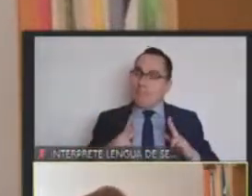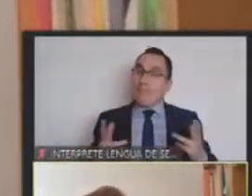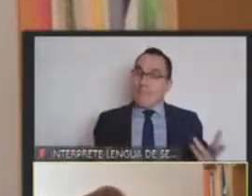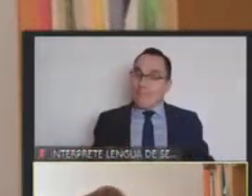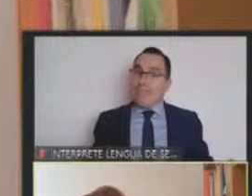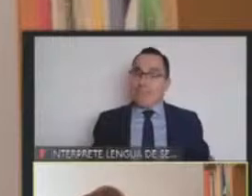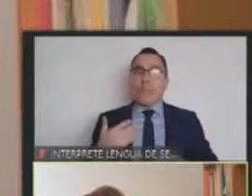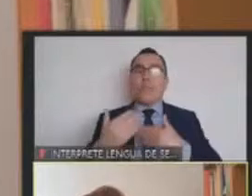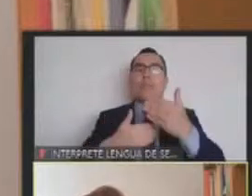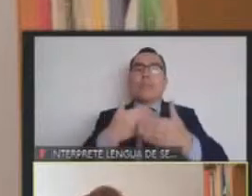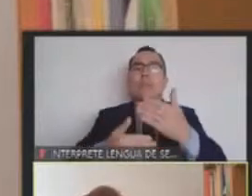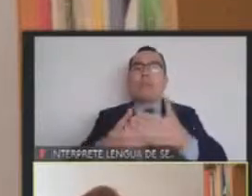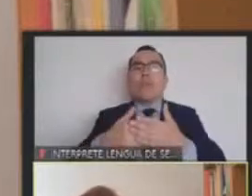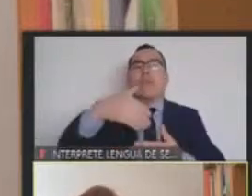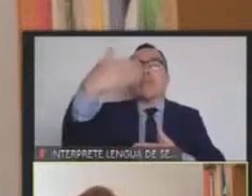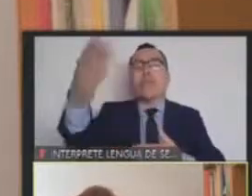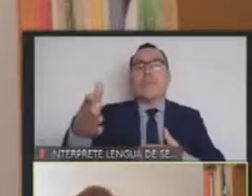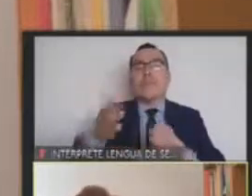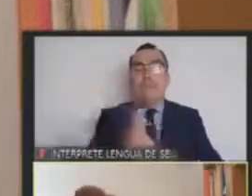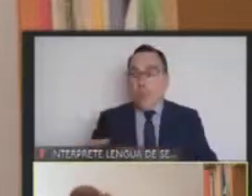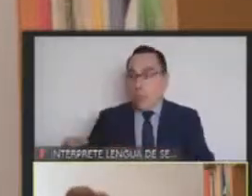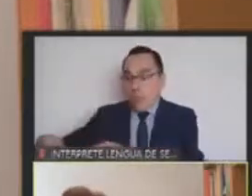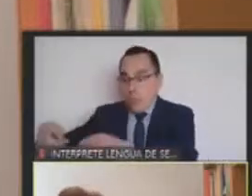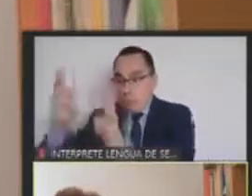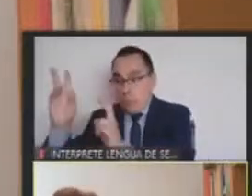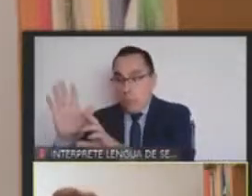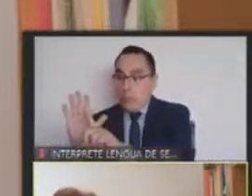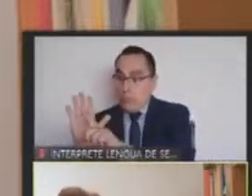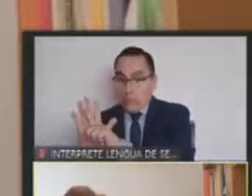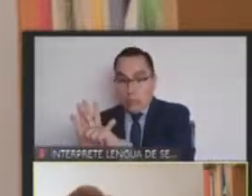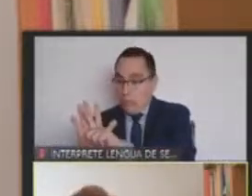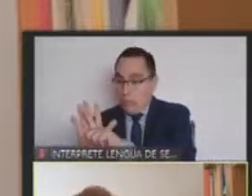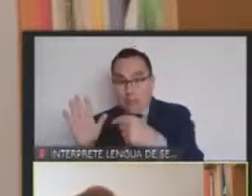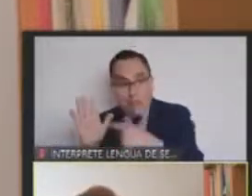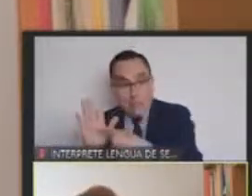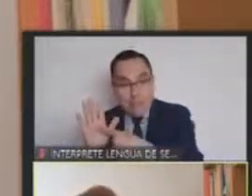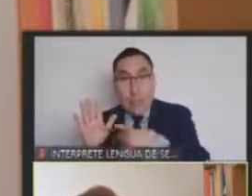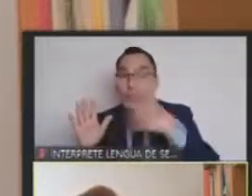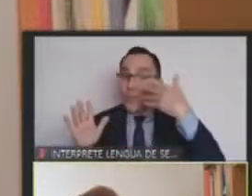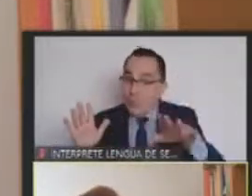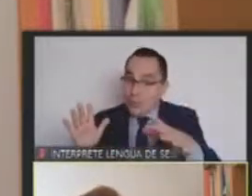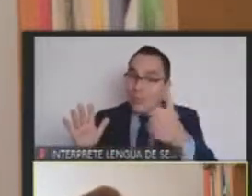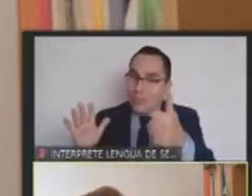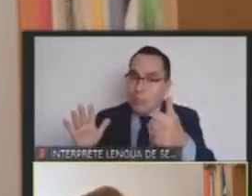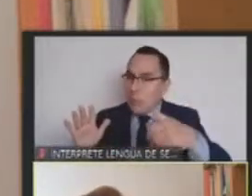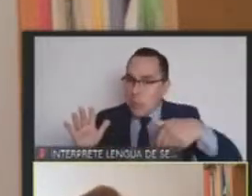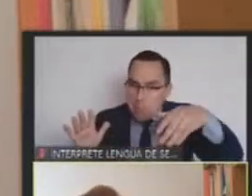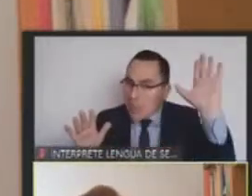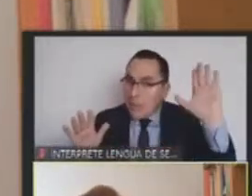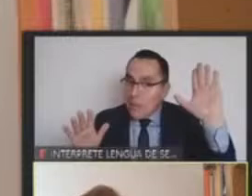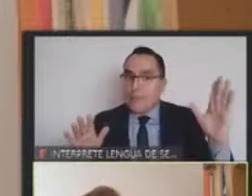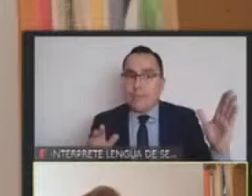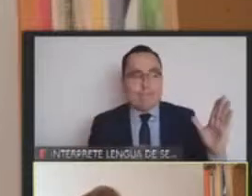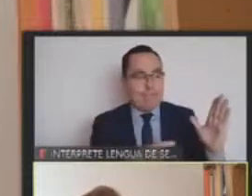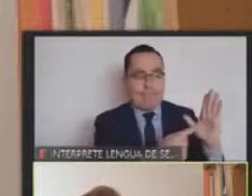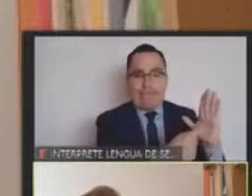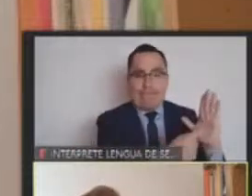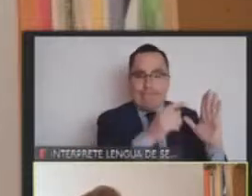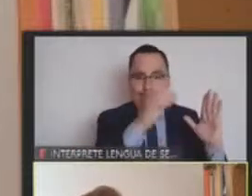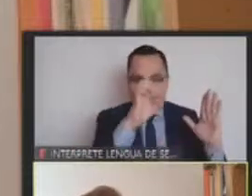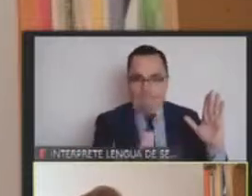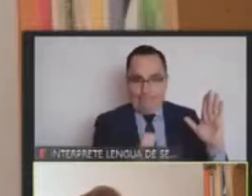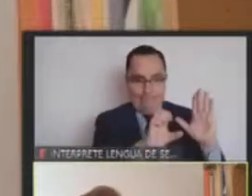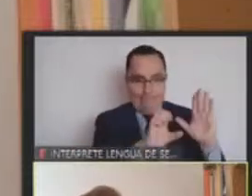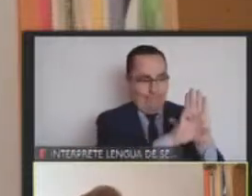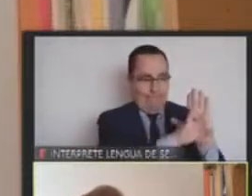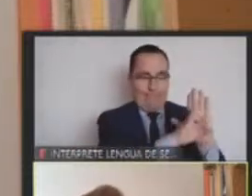la regulación del derecho, es la ética la normativa principal que puede garantizar un buen servicio de justicia